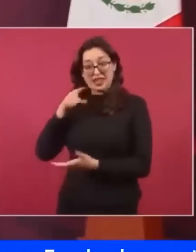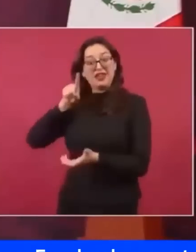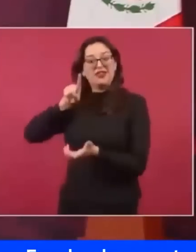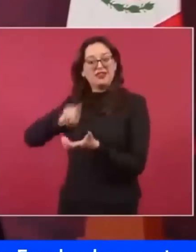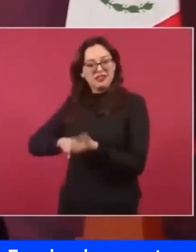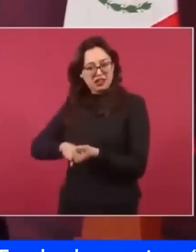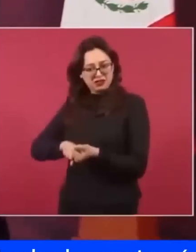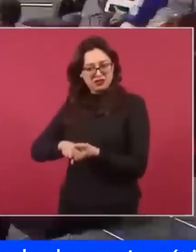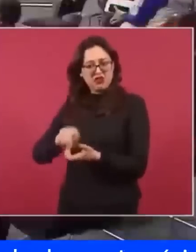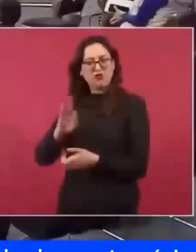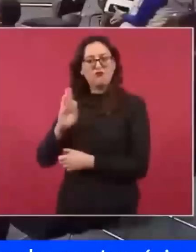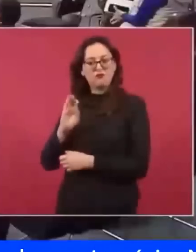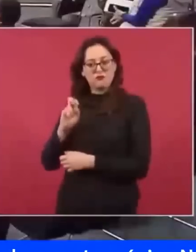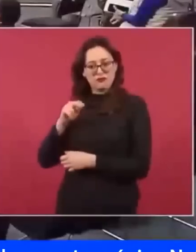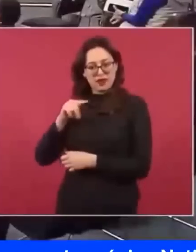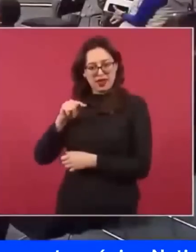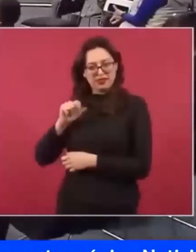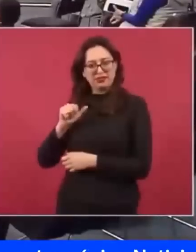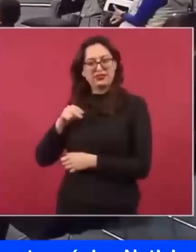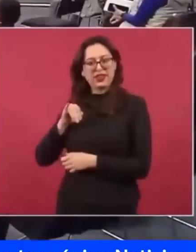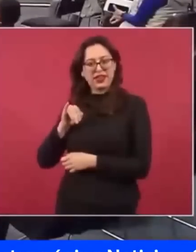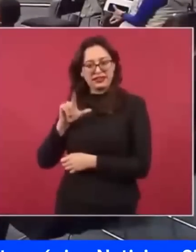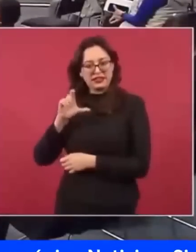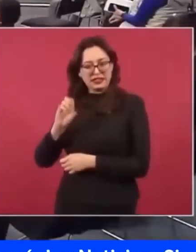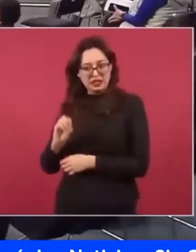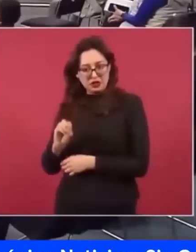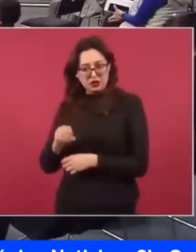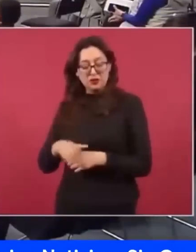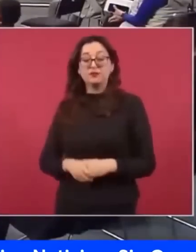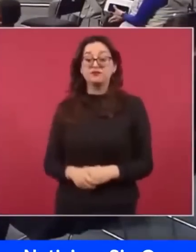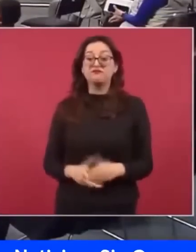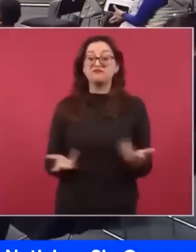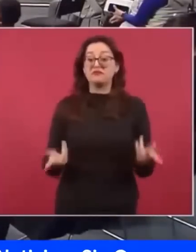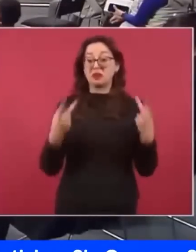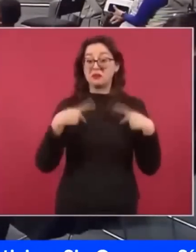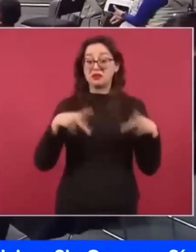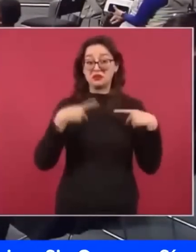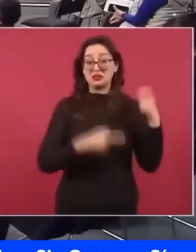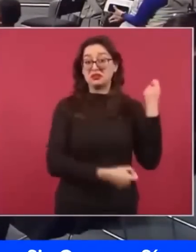muy proclives a eso, a estar tomando pastilla para todo.